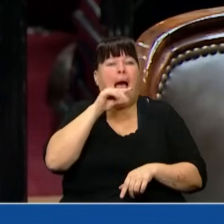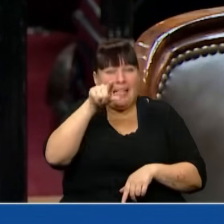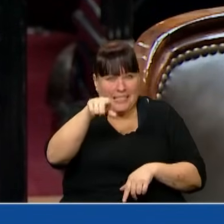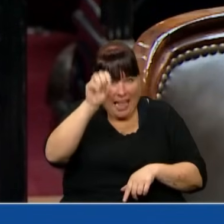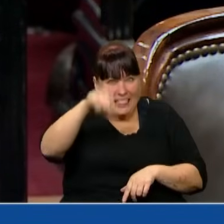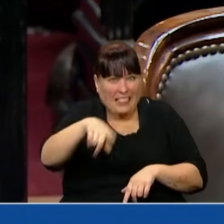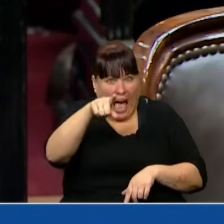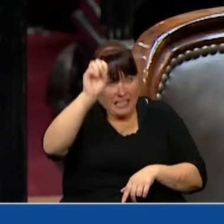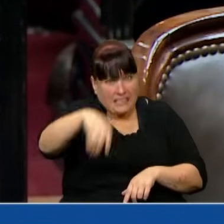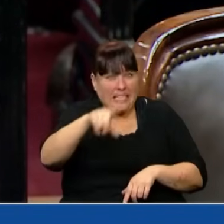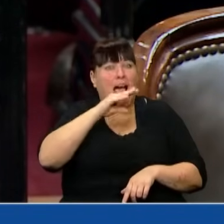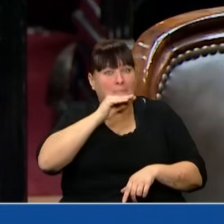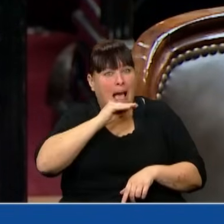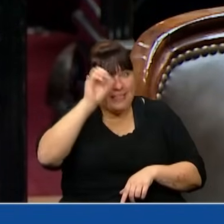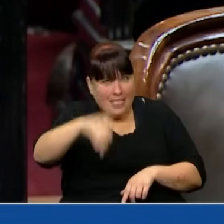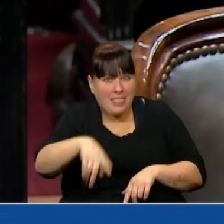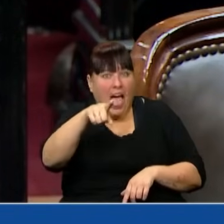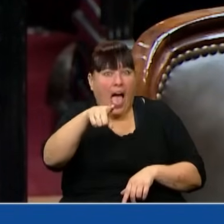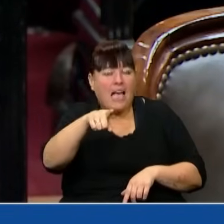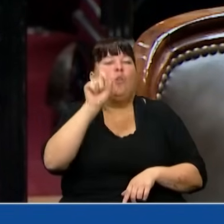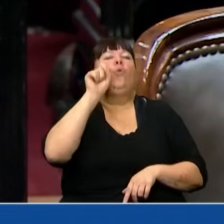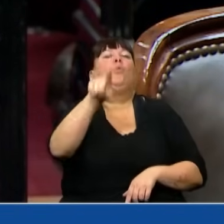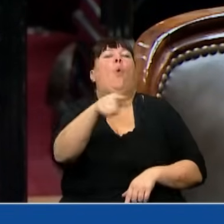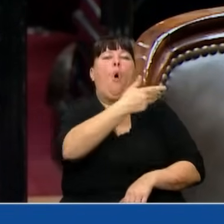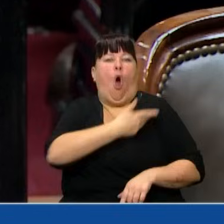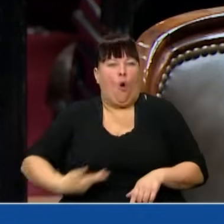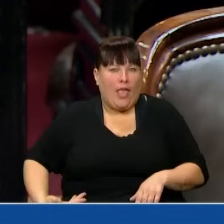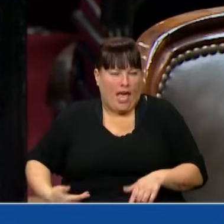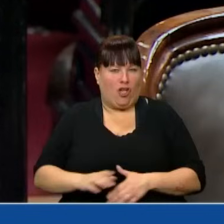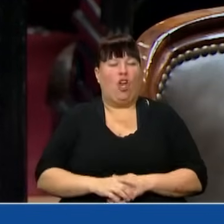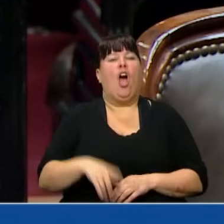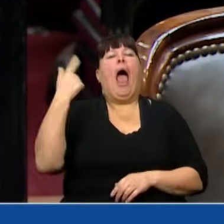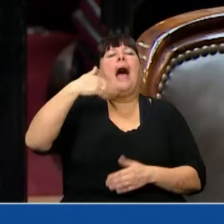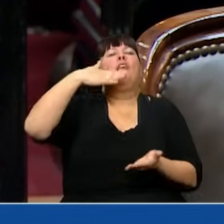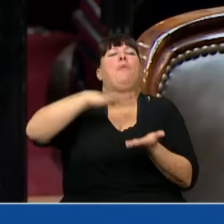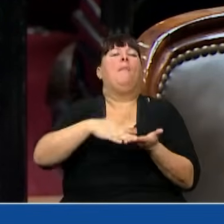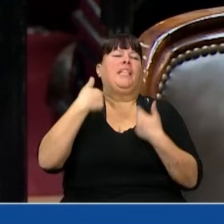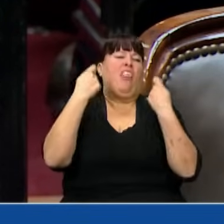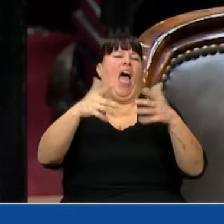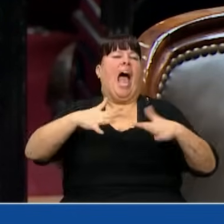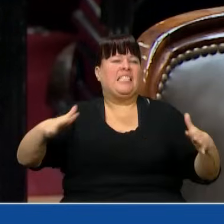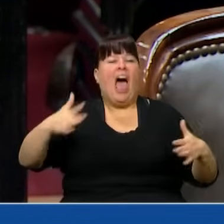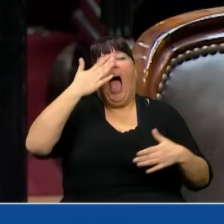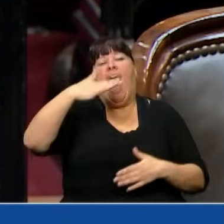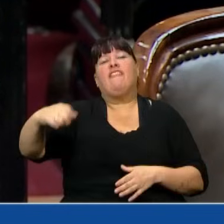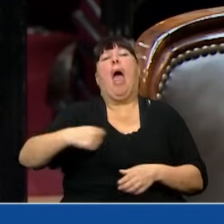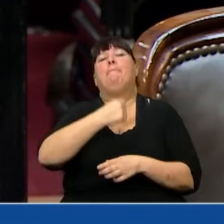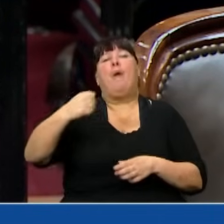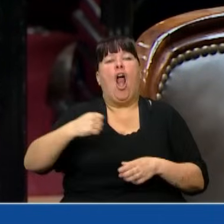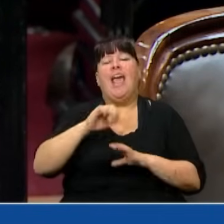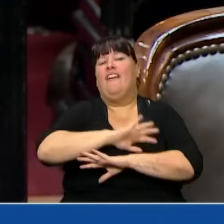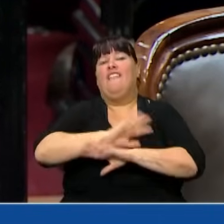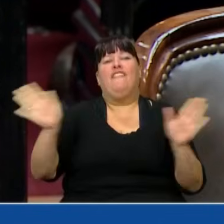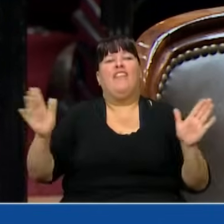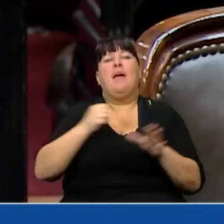ahí? ¿Estás ahí, Sergio? Es tu gobierno. Prometieron asado, dieron polenta, se acabó